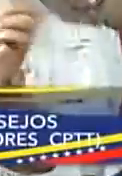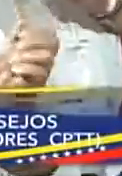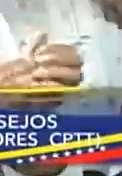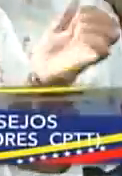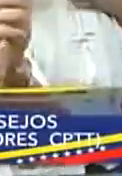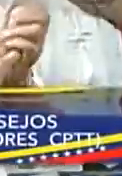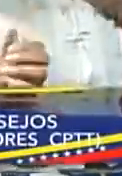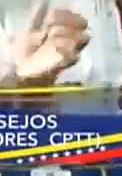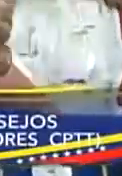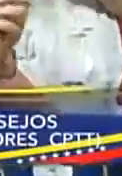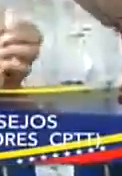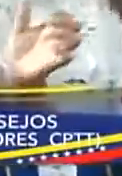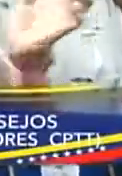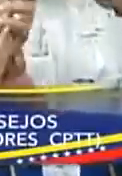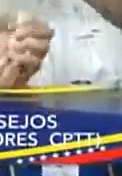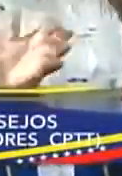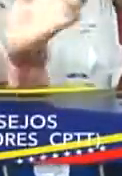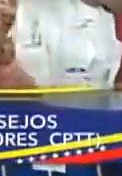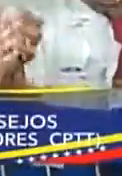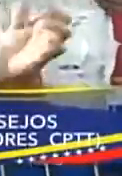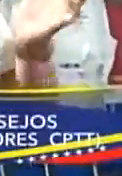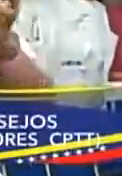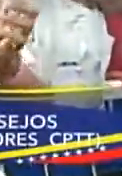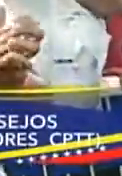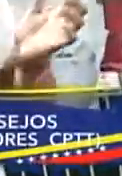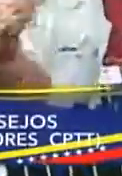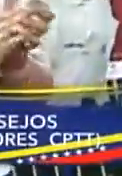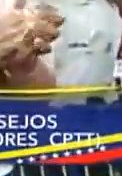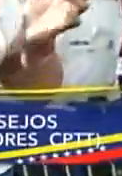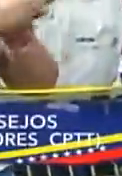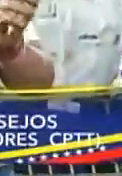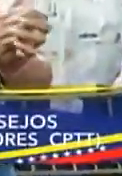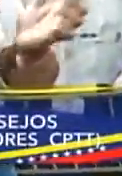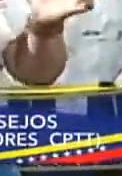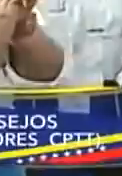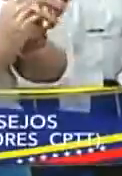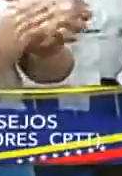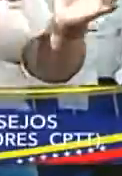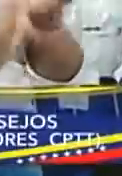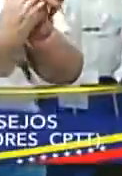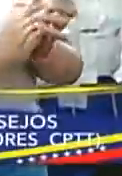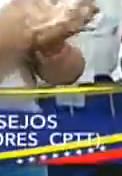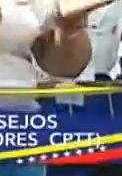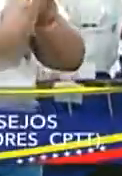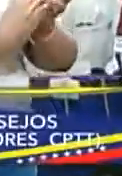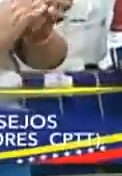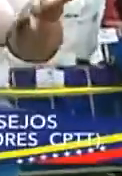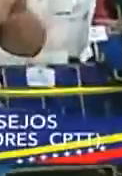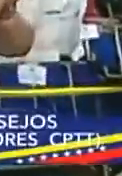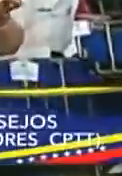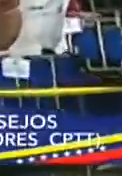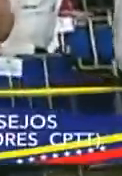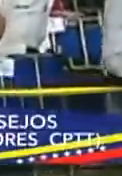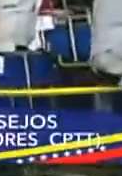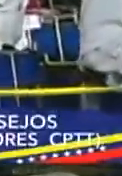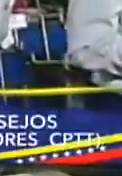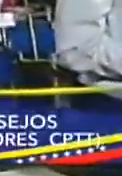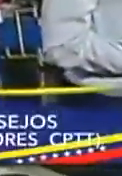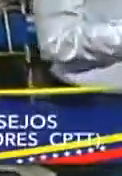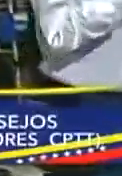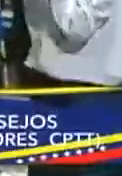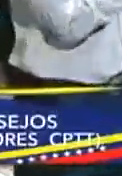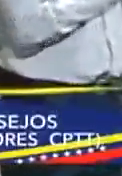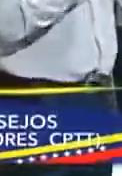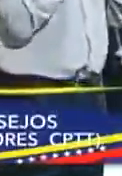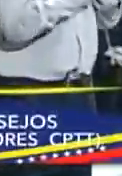Enséñame el camino, pues. Enséñame el camino. Enséñame el camino, pues. Sé que hay un